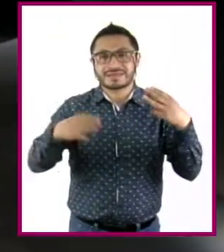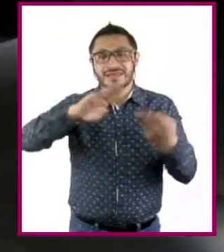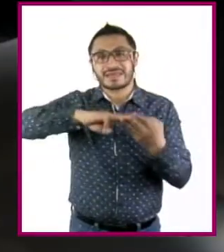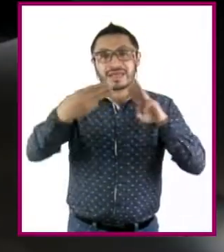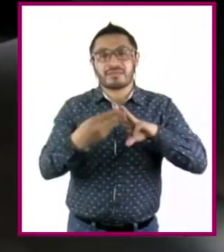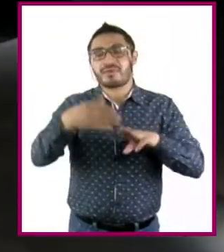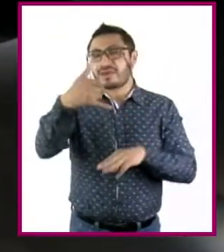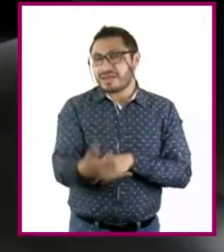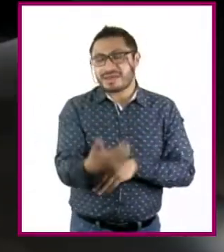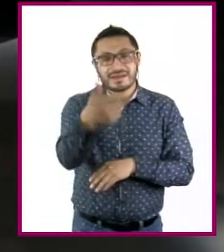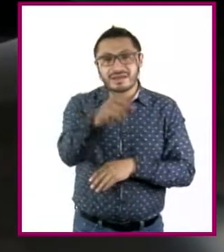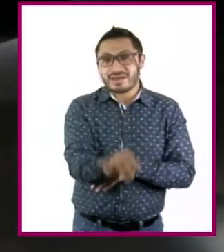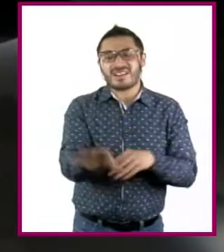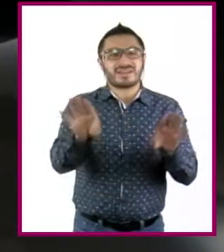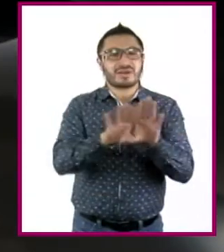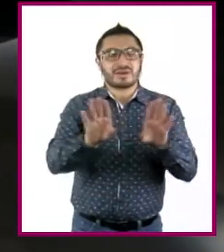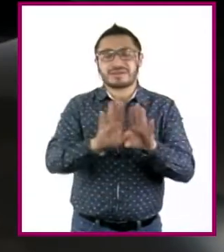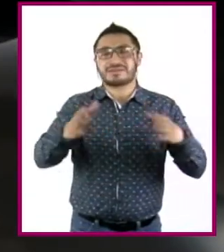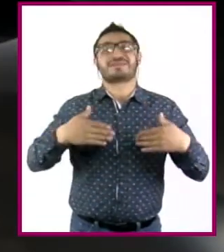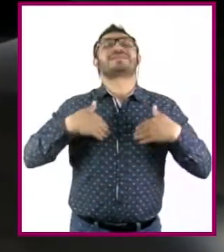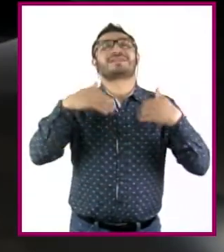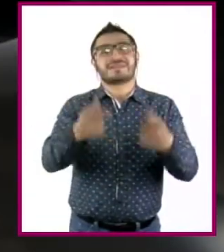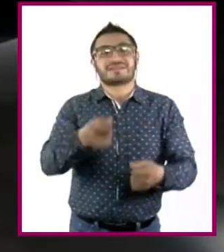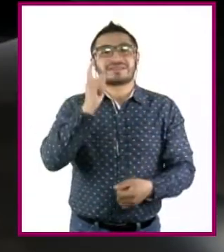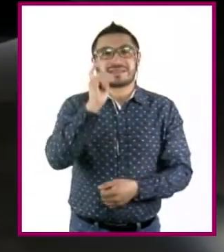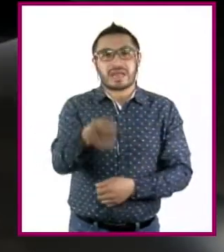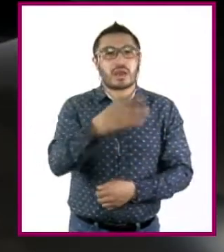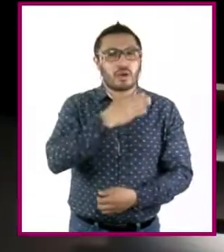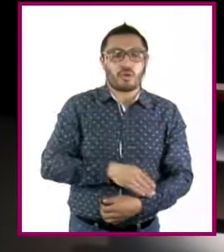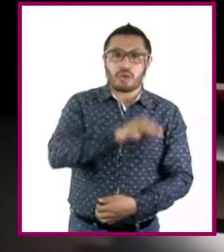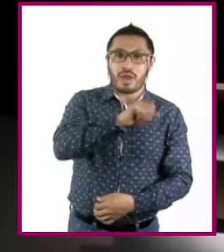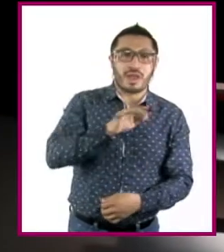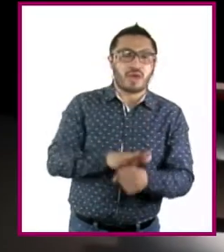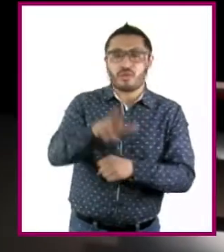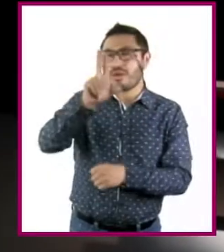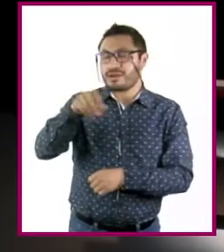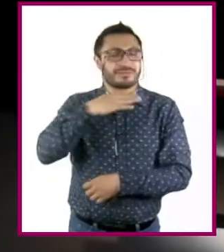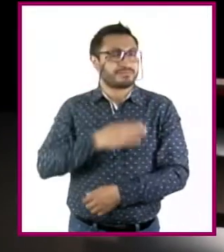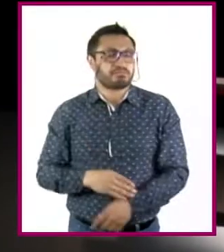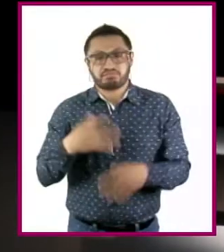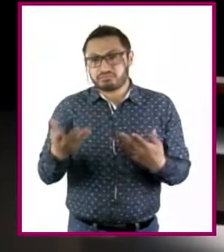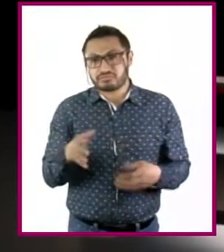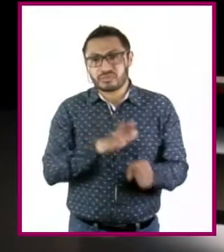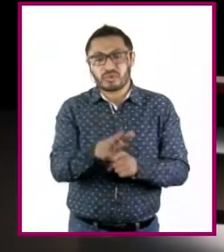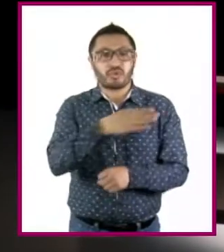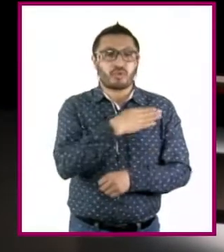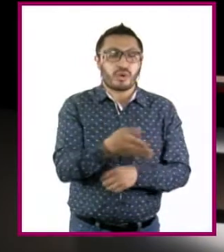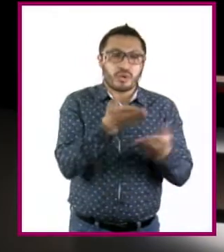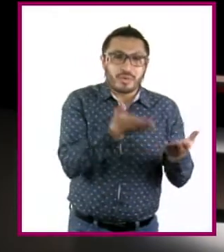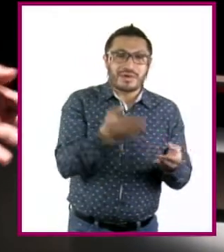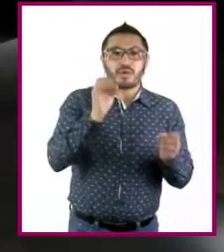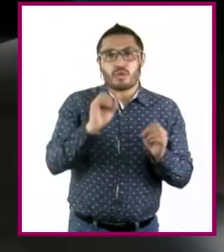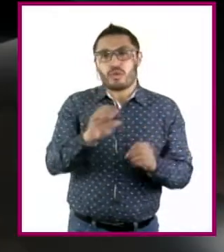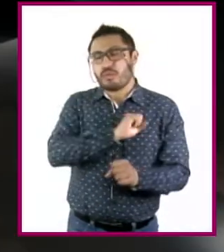medida, determinar qué es justo y qué no, qué es bueno y qué es